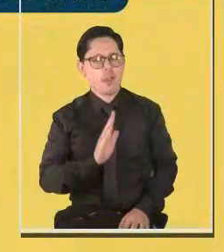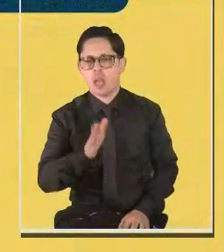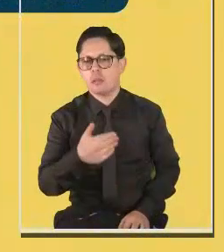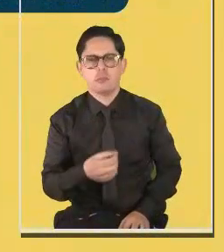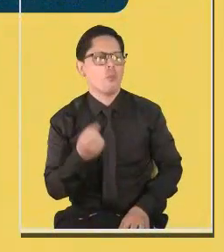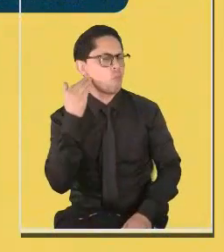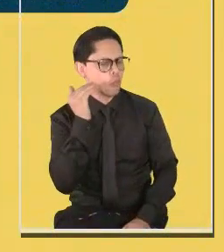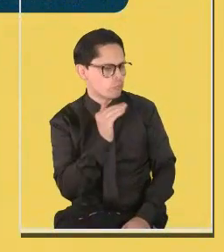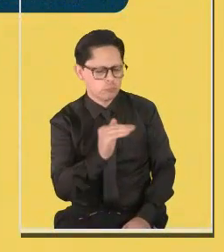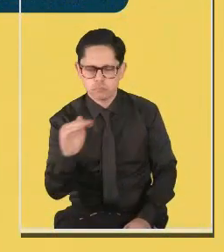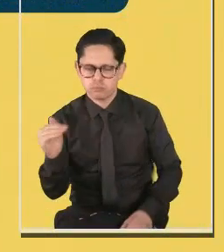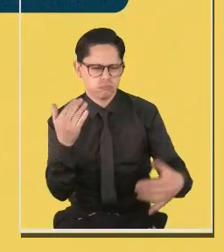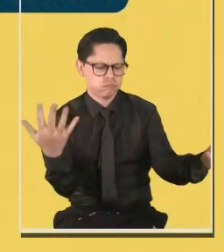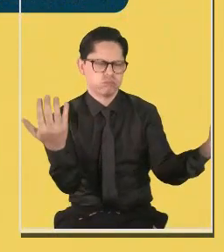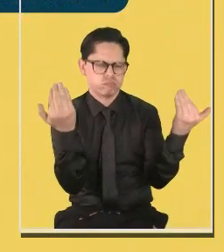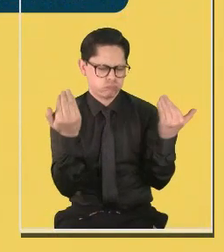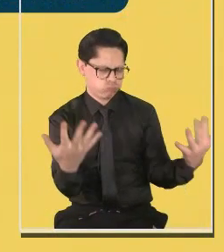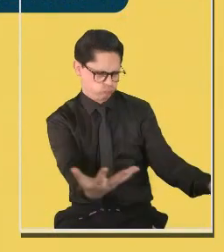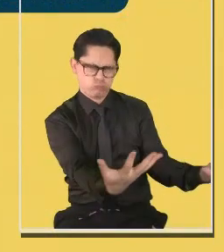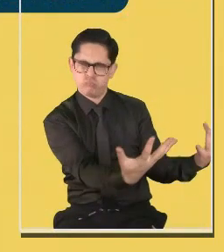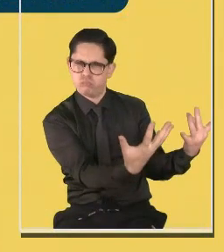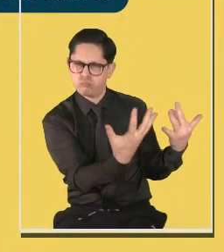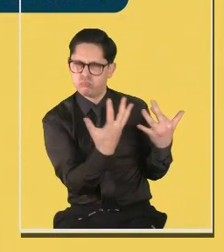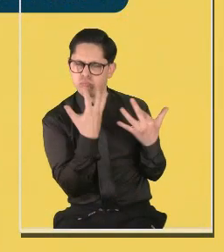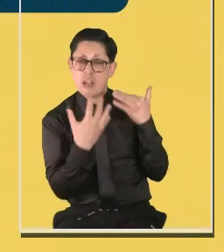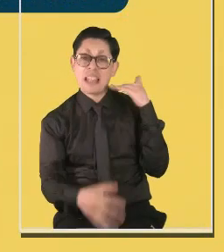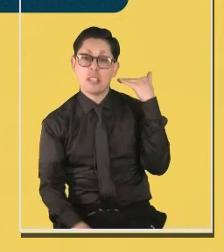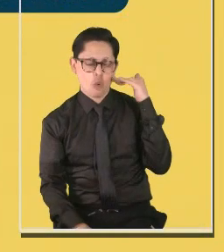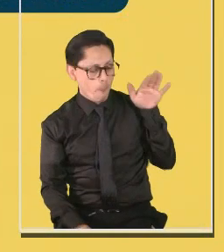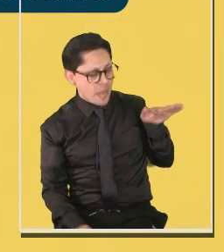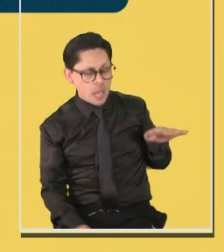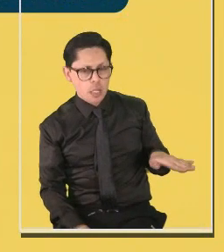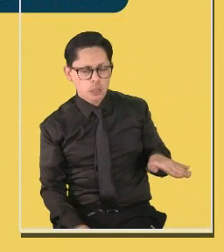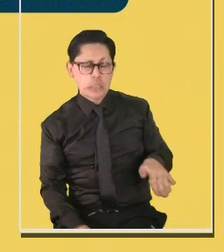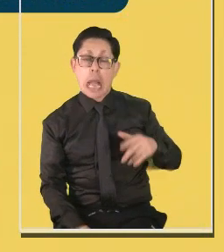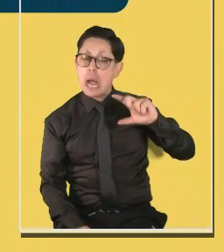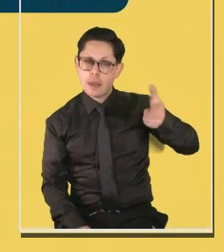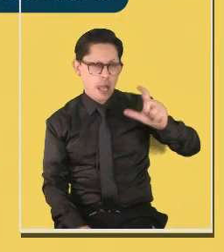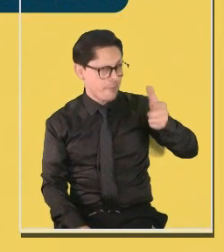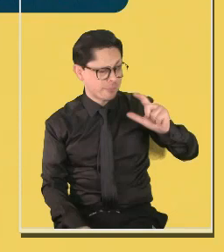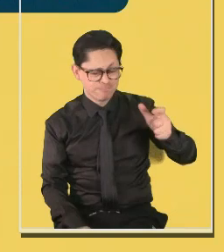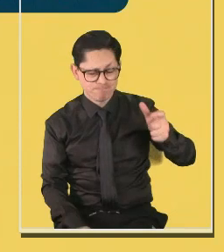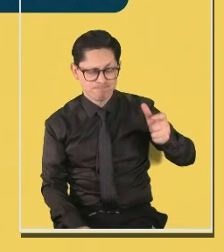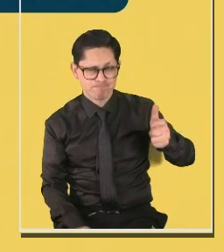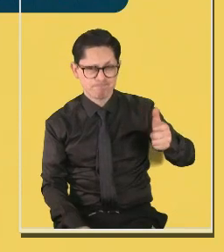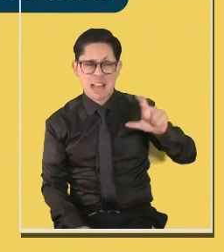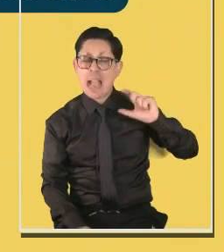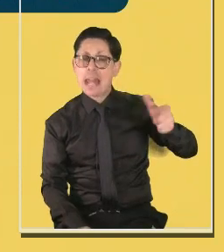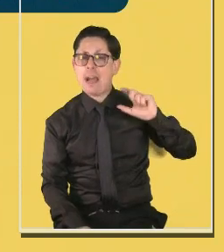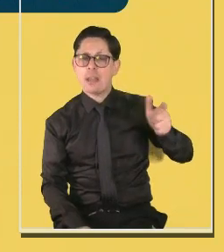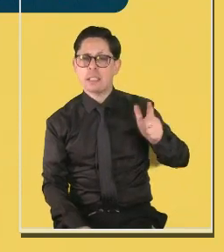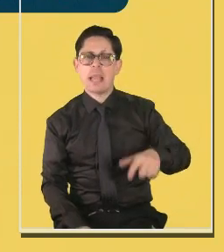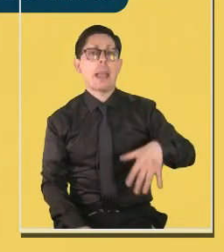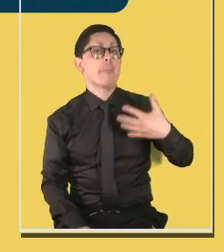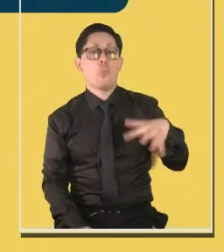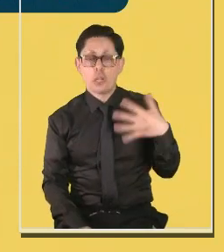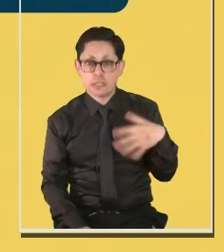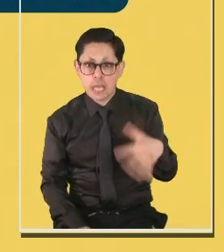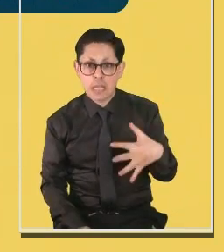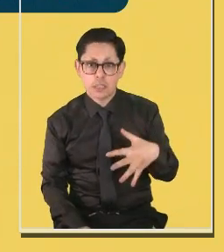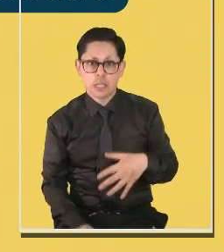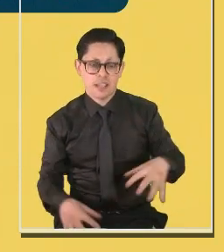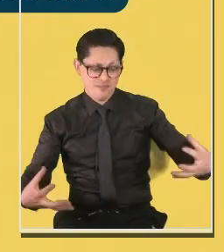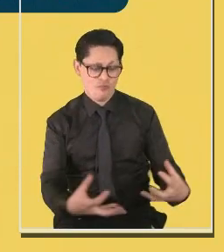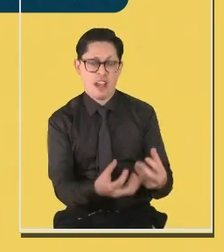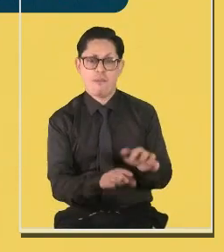importante de niños y sobre todo de niños pequeños que llegan muy graves y por eso es que es tan importante reforzar los signos